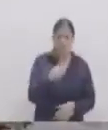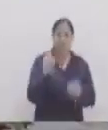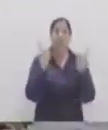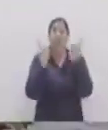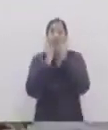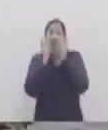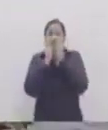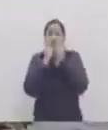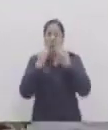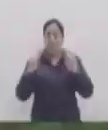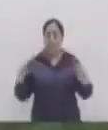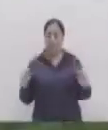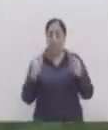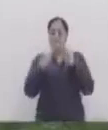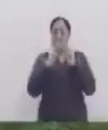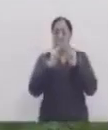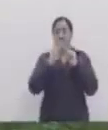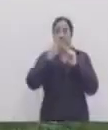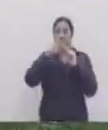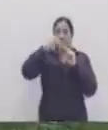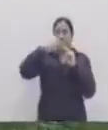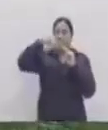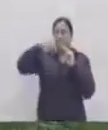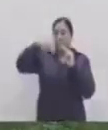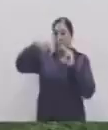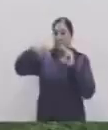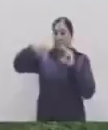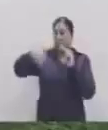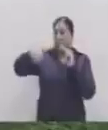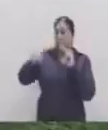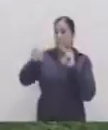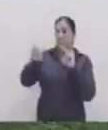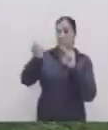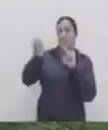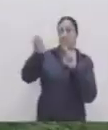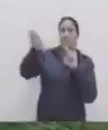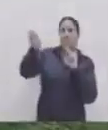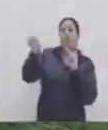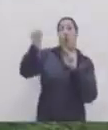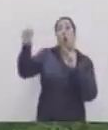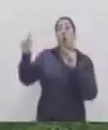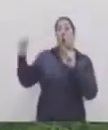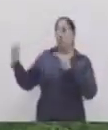sus nidos y trasladan sus crías a otros hormigueros,